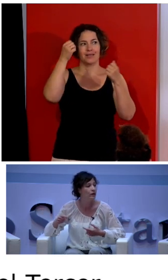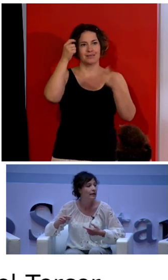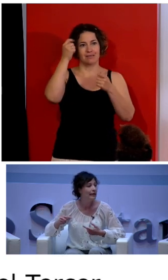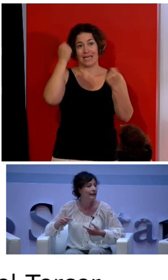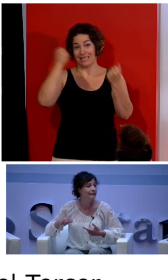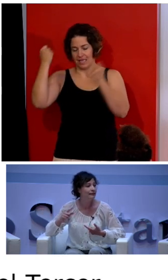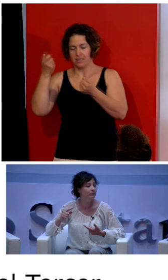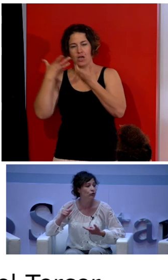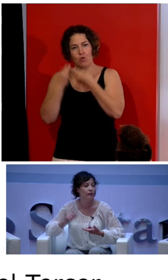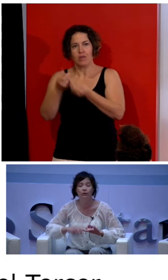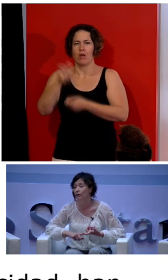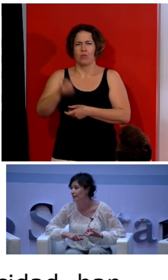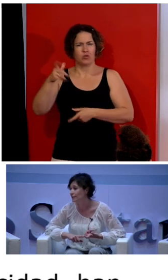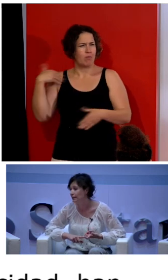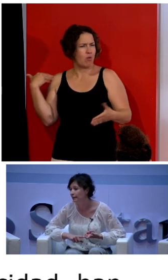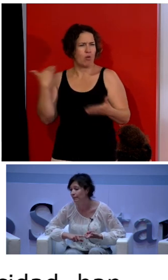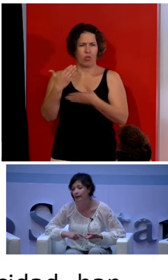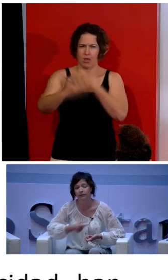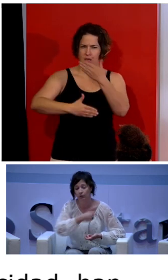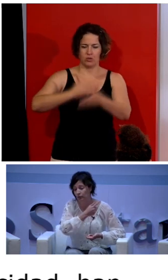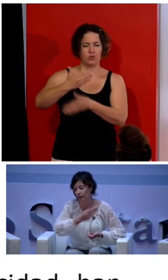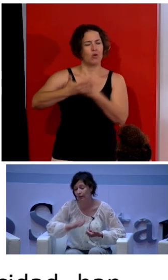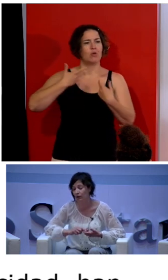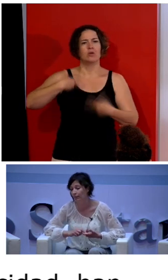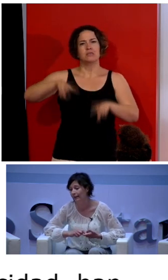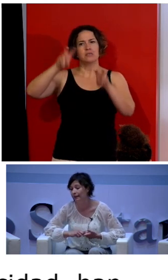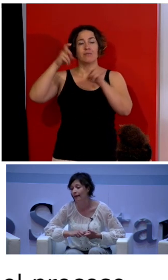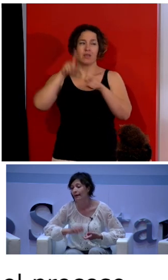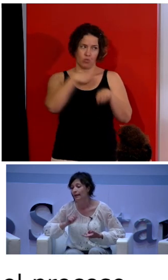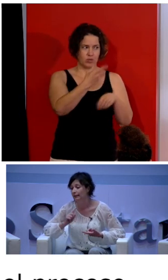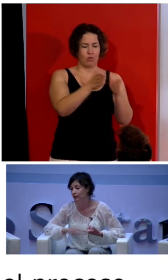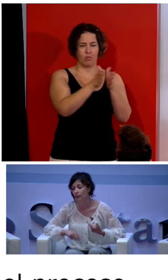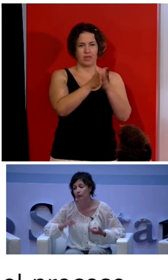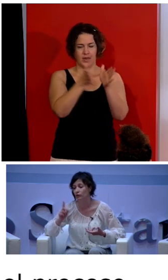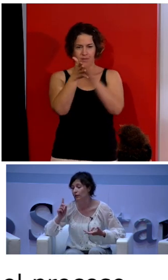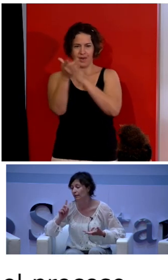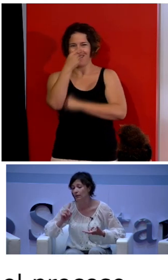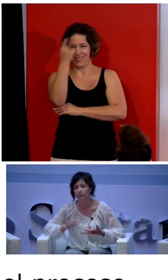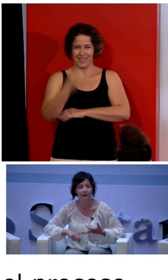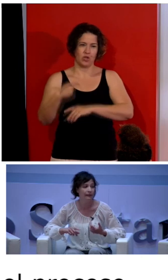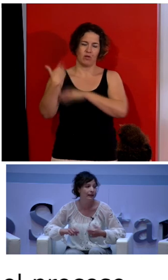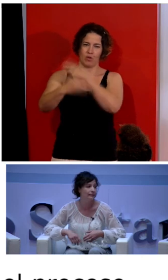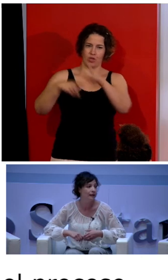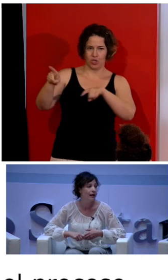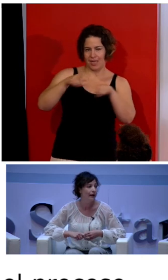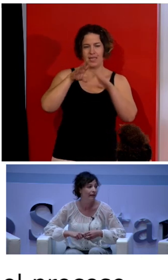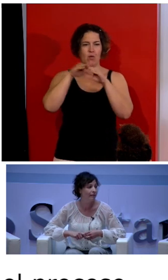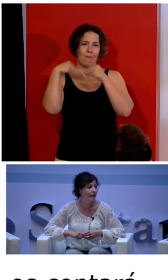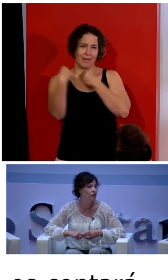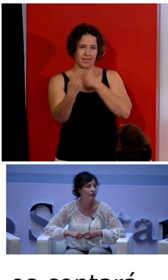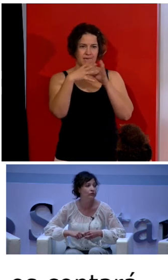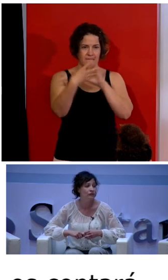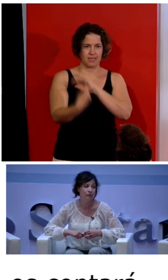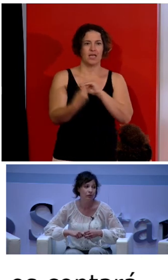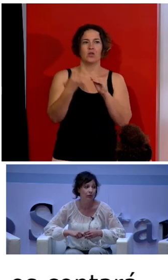proceso. Hemos contado con ellas en el tema, y os lo contará mi compañera, en el diseño del proceso selectivo, materiales